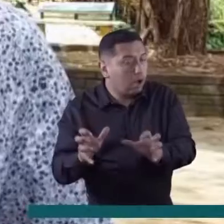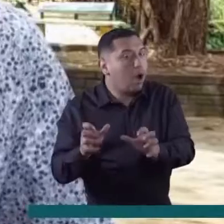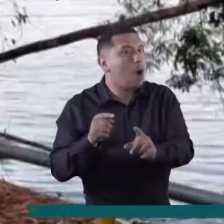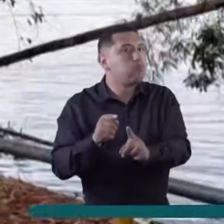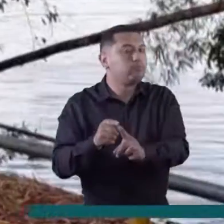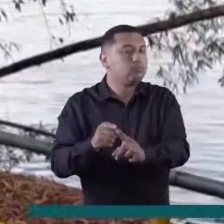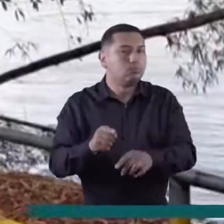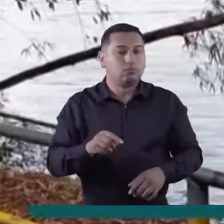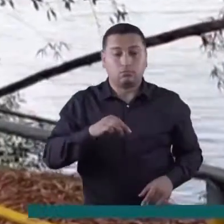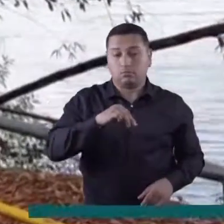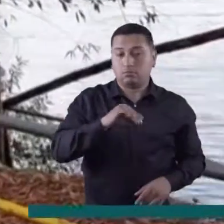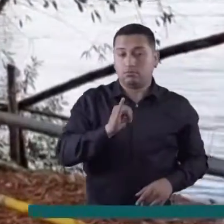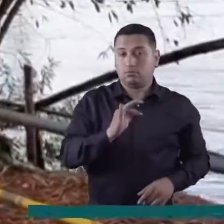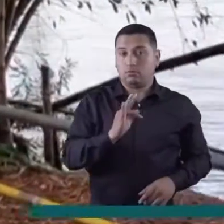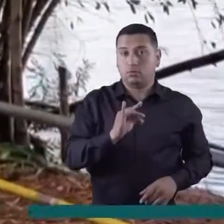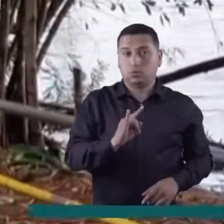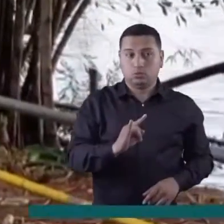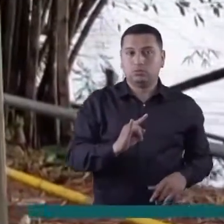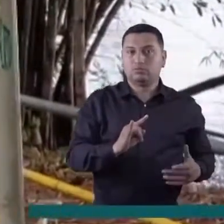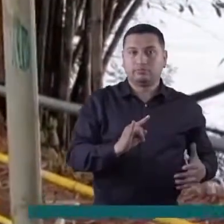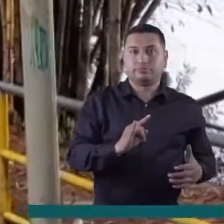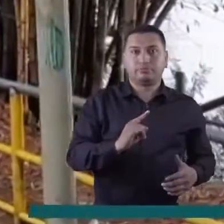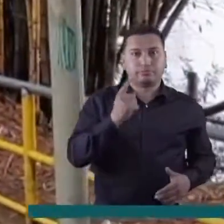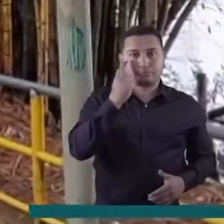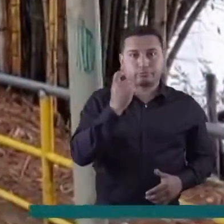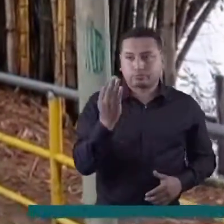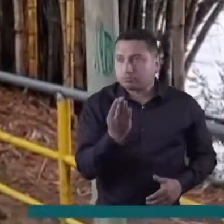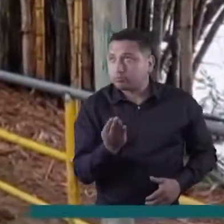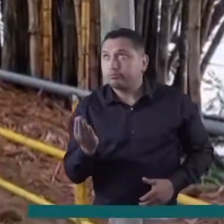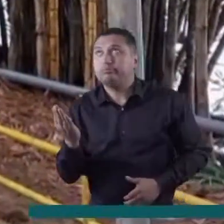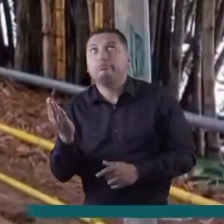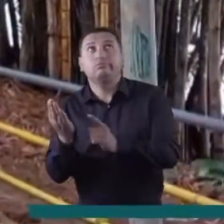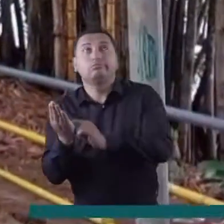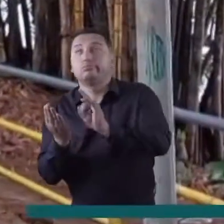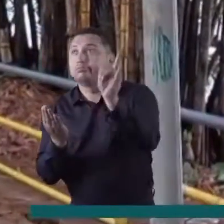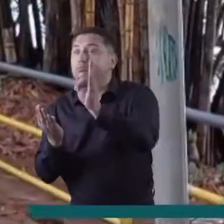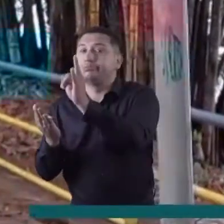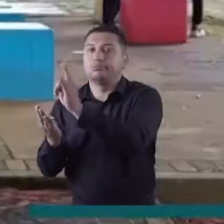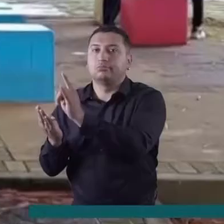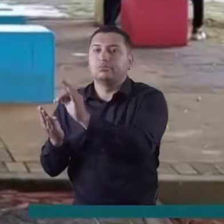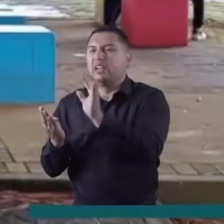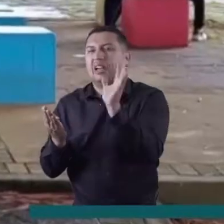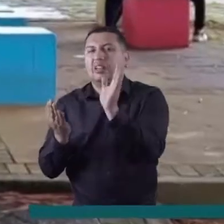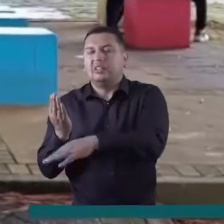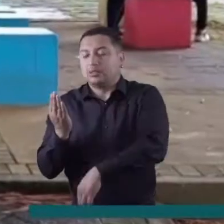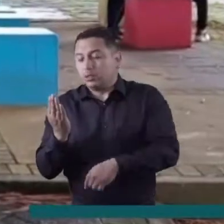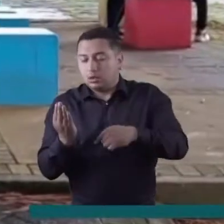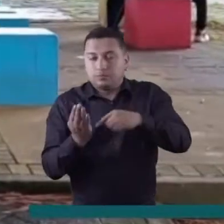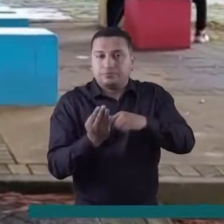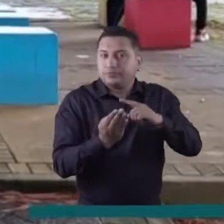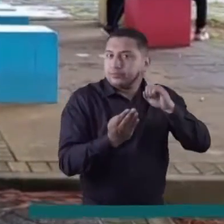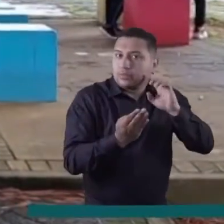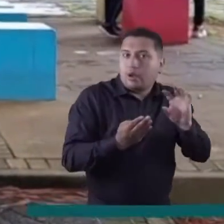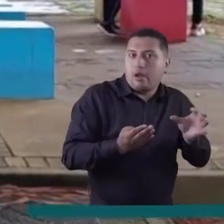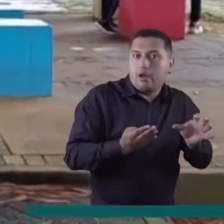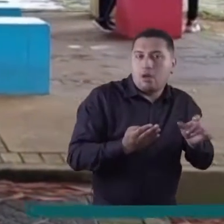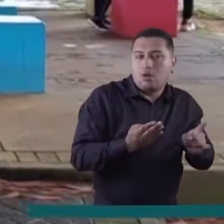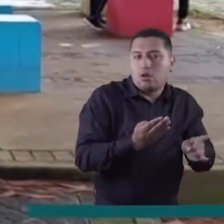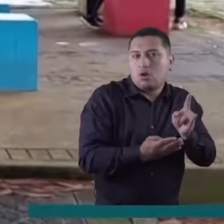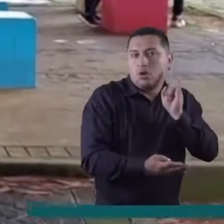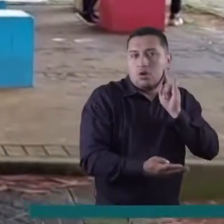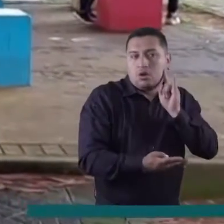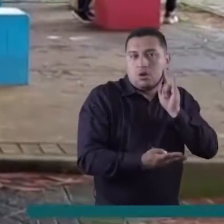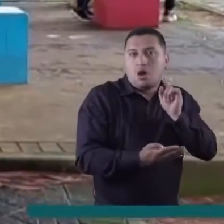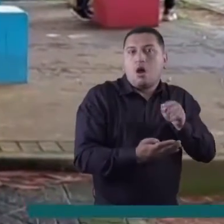local. En Mitú, mientras algunos buscan puntos con mejor señal de internet, otros utilizan su móvil para escuchar